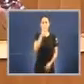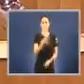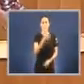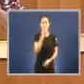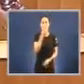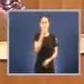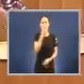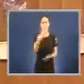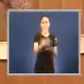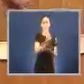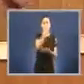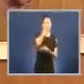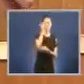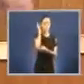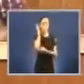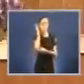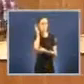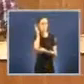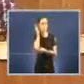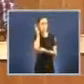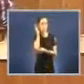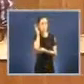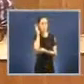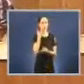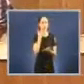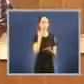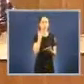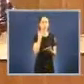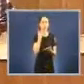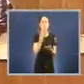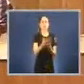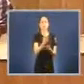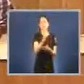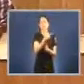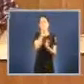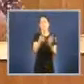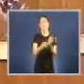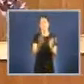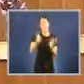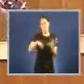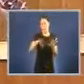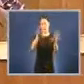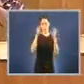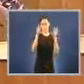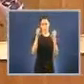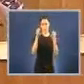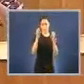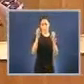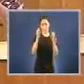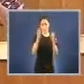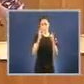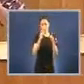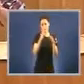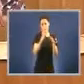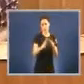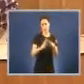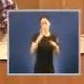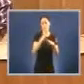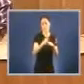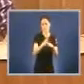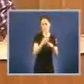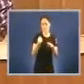Boas tardes a todos e a todas. Dúas proposicións non de lei e xa aprendimos a primeira lección desta legislatura do Partido Popular.